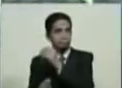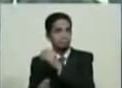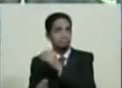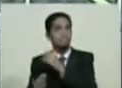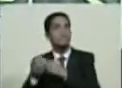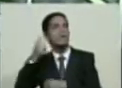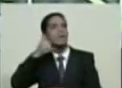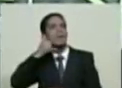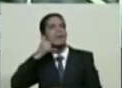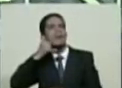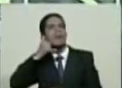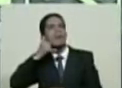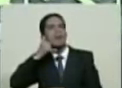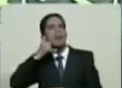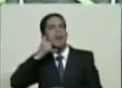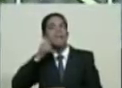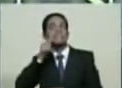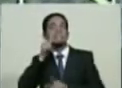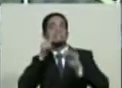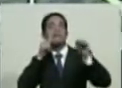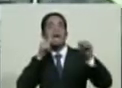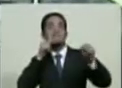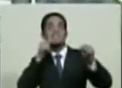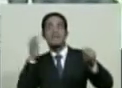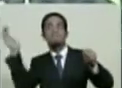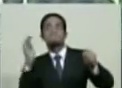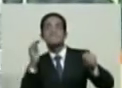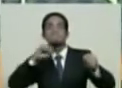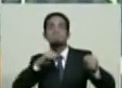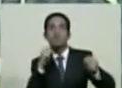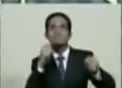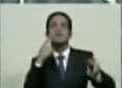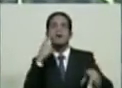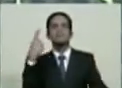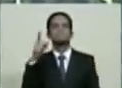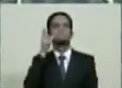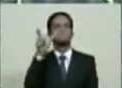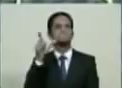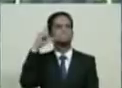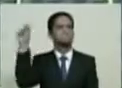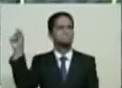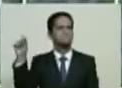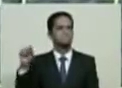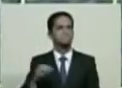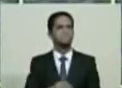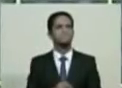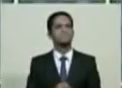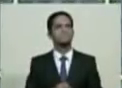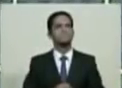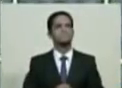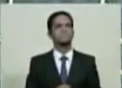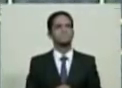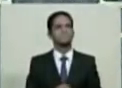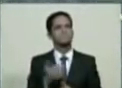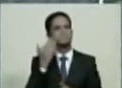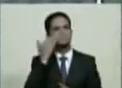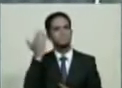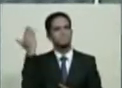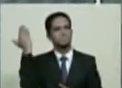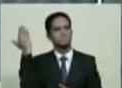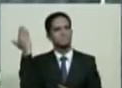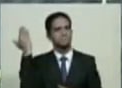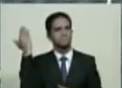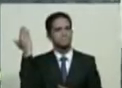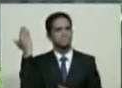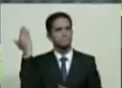de patrullaje que hemos ordenado. Rubén Segundo Estrada, quien es responsable de recopilar todas las herramientas para efectuar